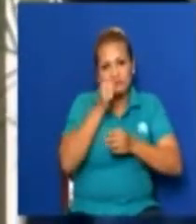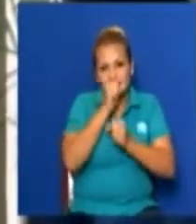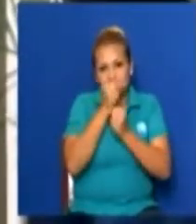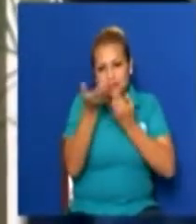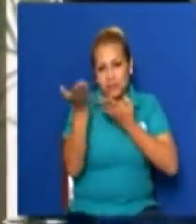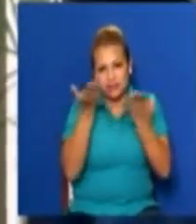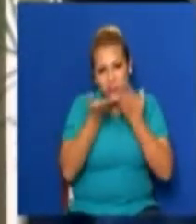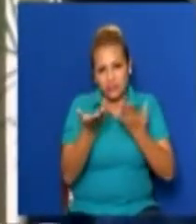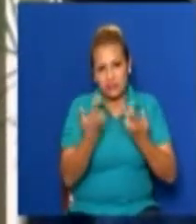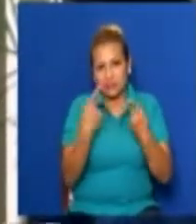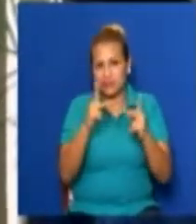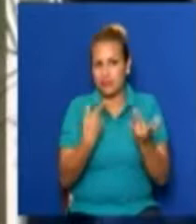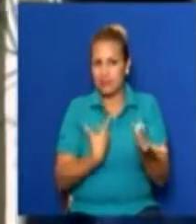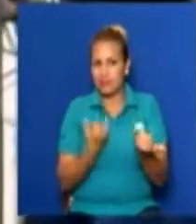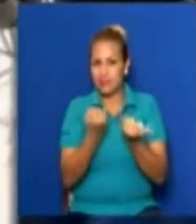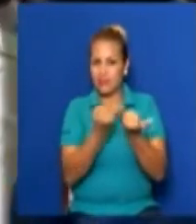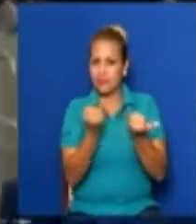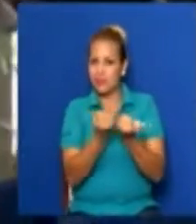que tampoco